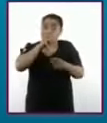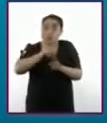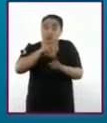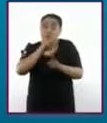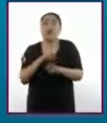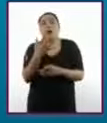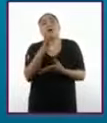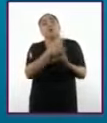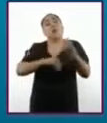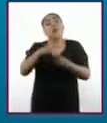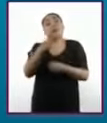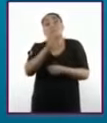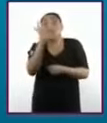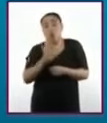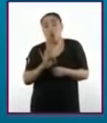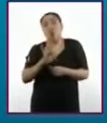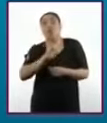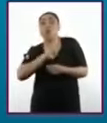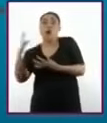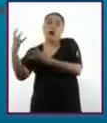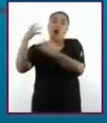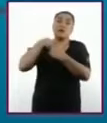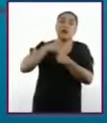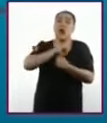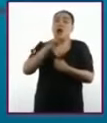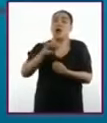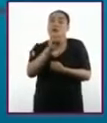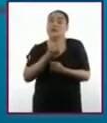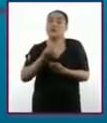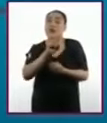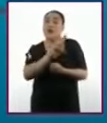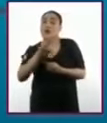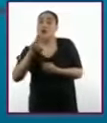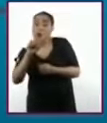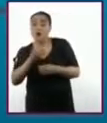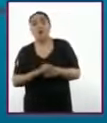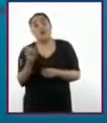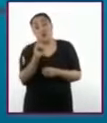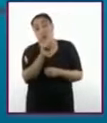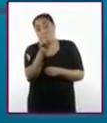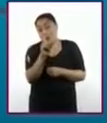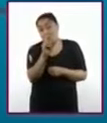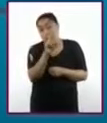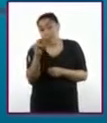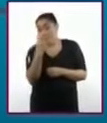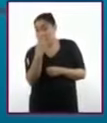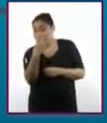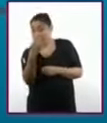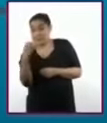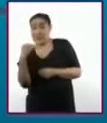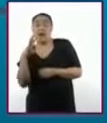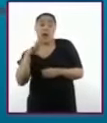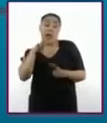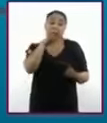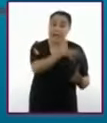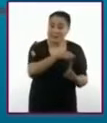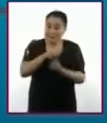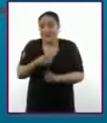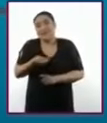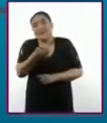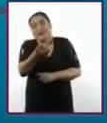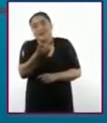estará disponible para los zorros o consumidores secundarios. Al alimentarse de los teporingos, los zorros o consumidores